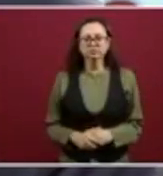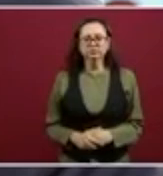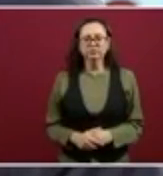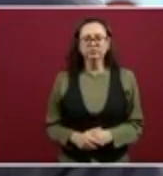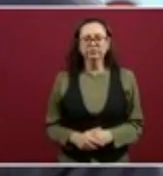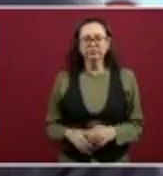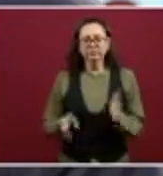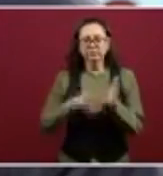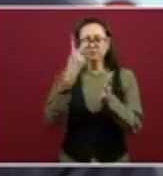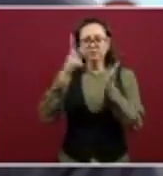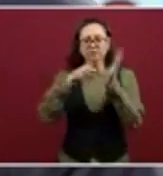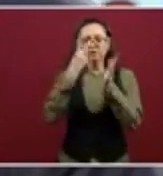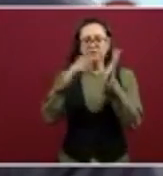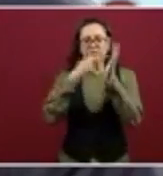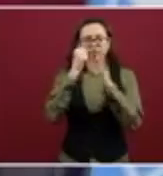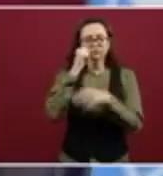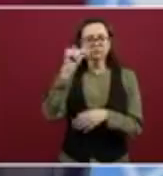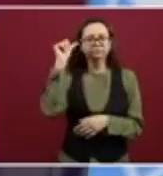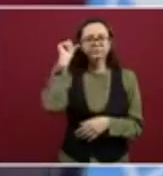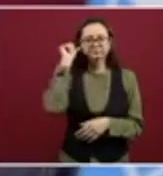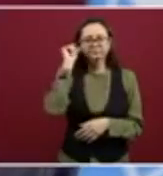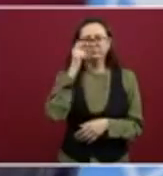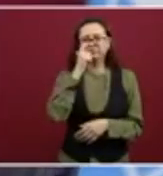mismo en